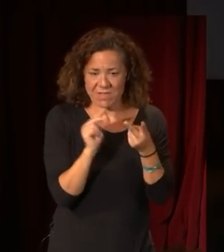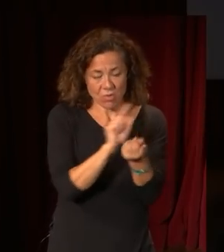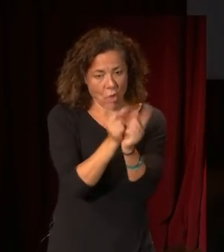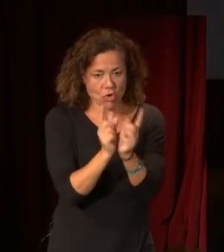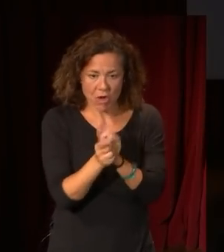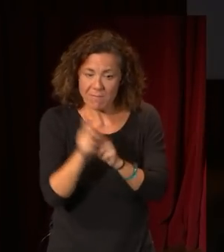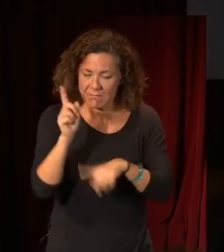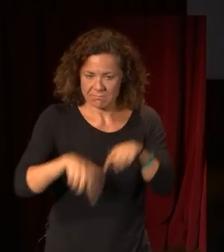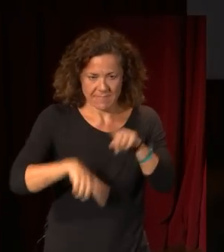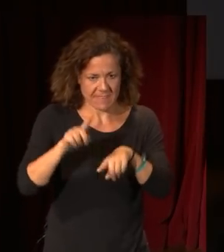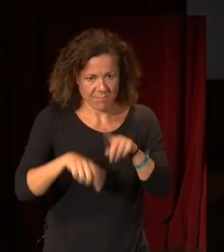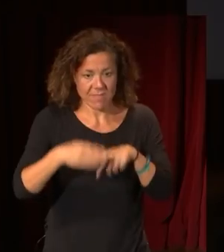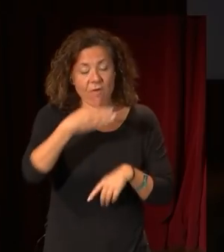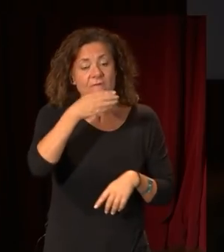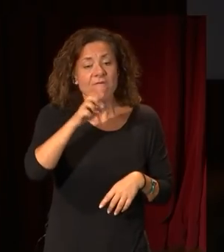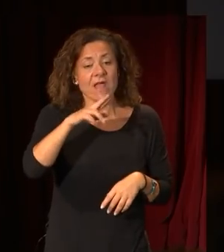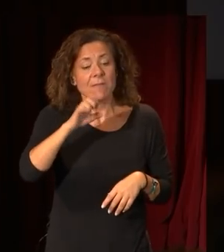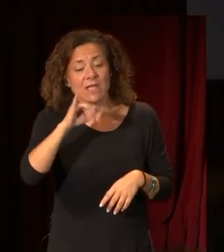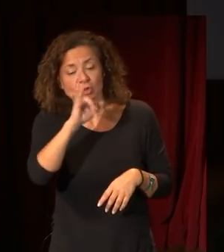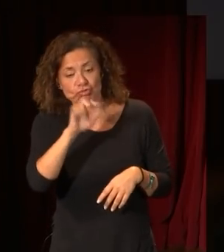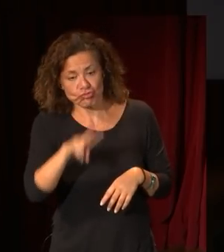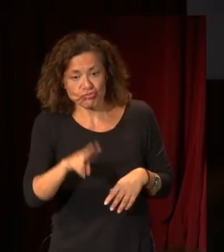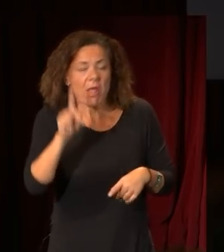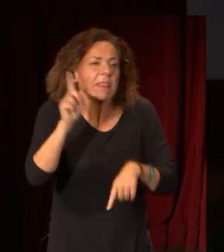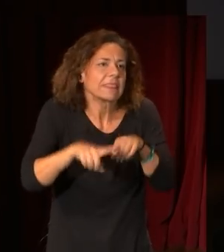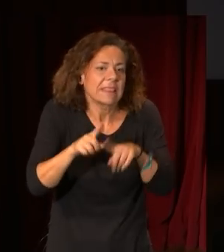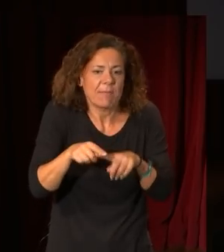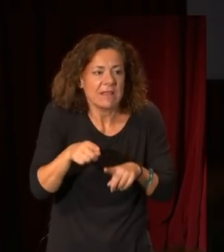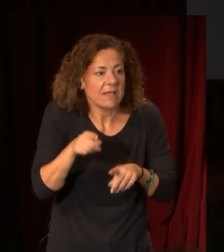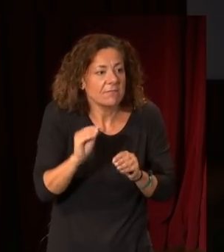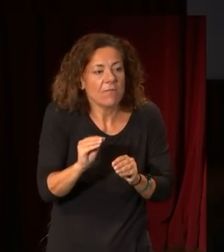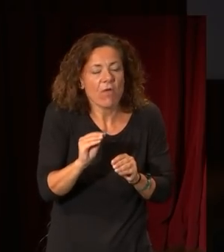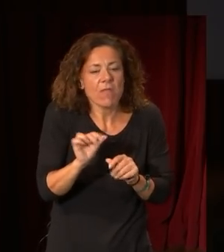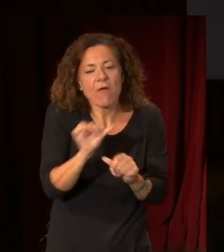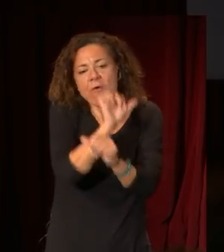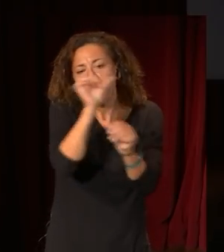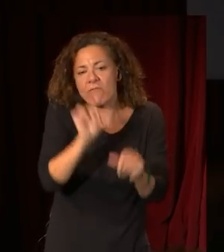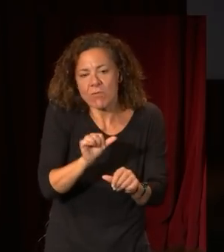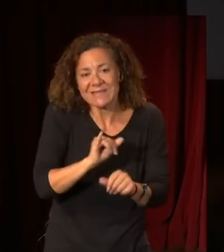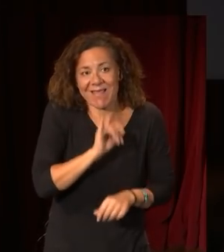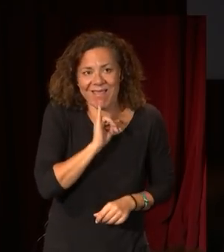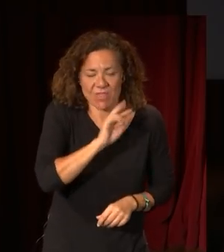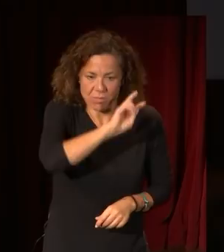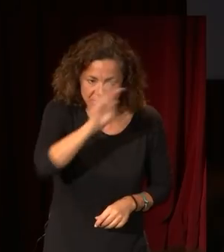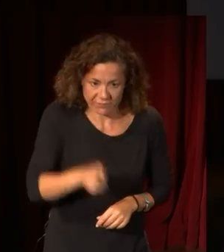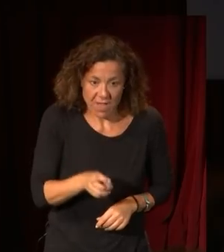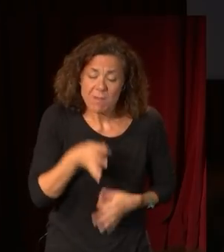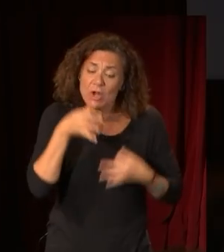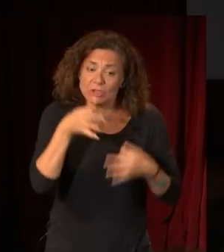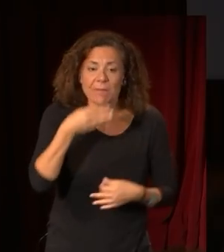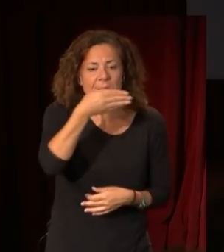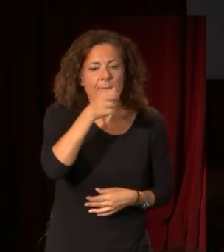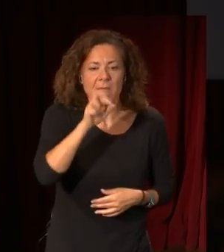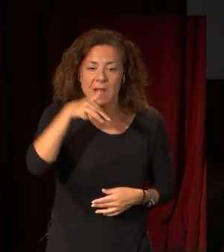rubios con diversas acepciones y en diversas modos dialectales pero siempre como el bermejo